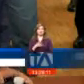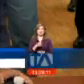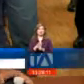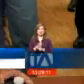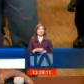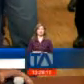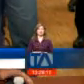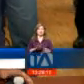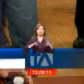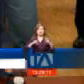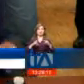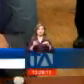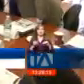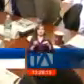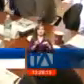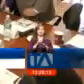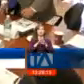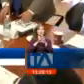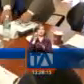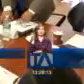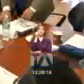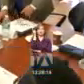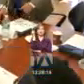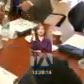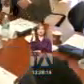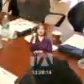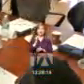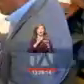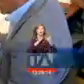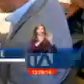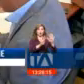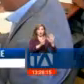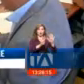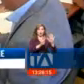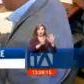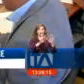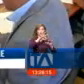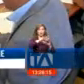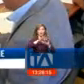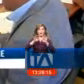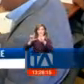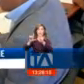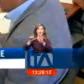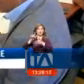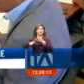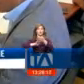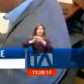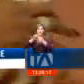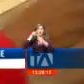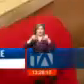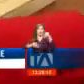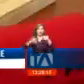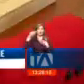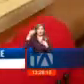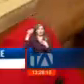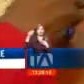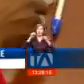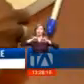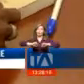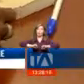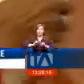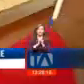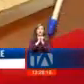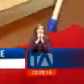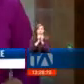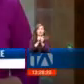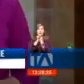no es una resolución apegada a derecho. Con 7 de 9 votos aprobaron que se inicie el proceso de enjuiciamiento político que posiblemente se una al